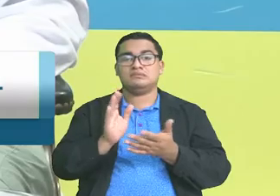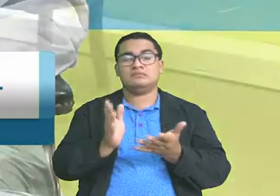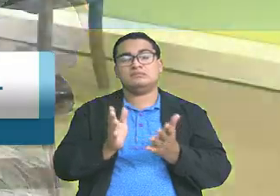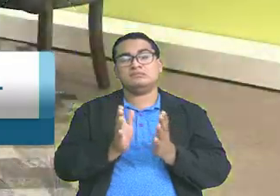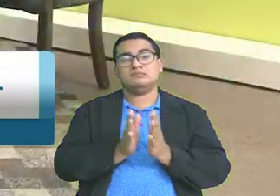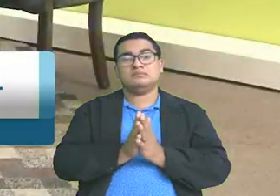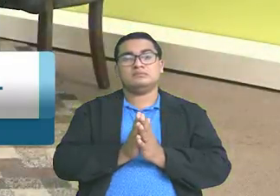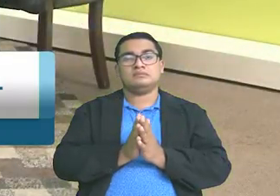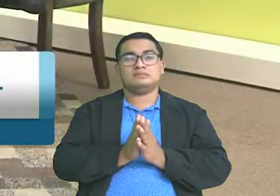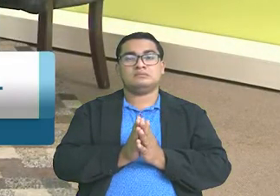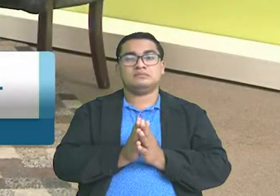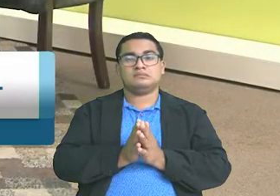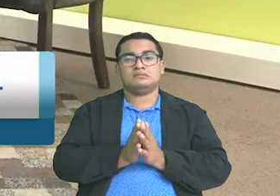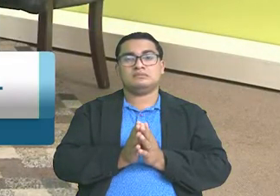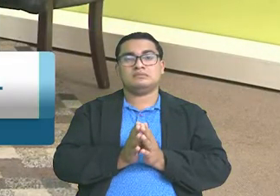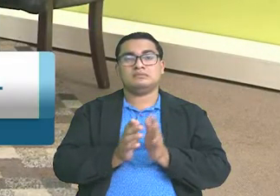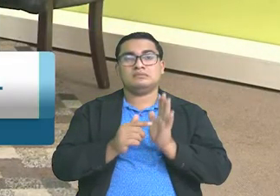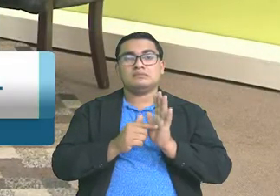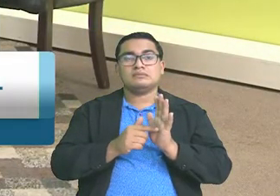caso del derrame